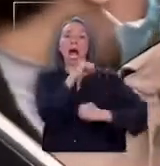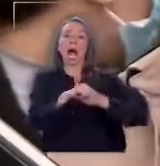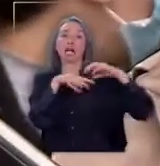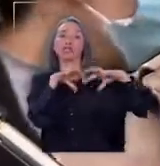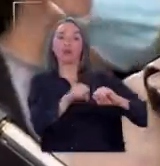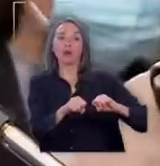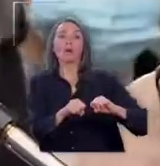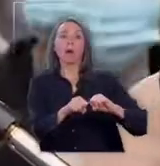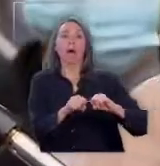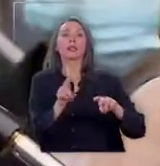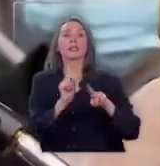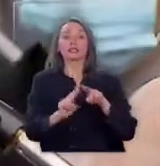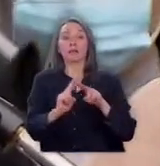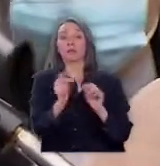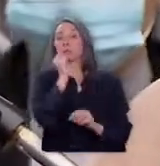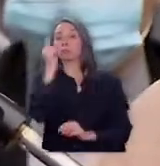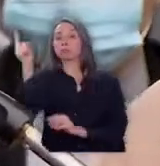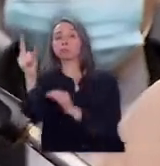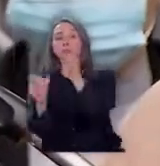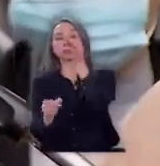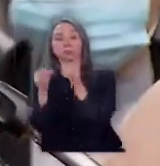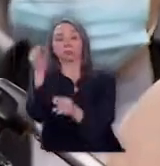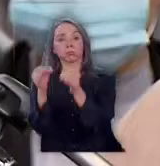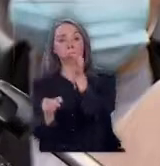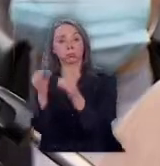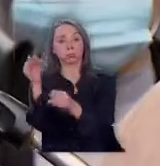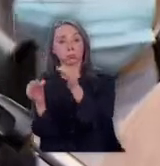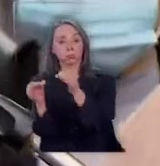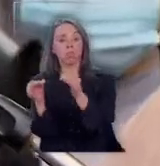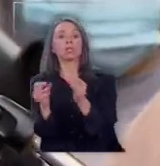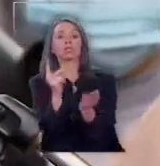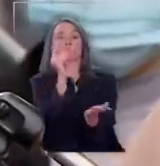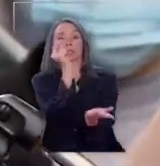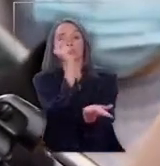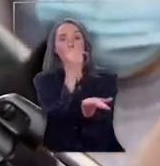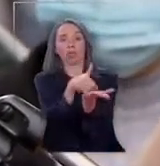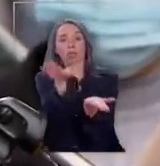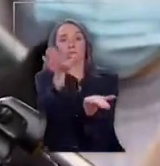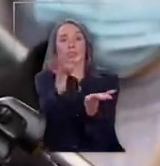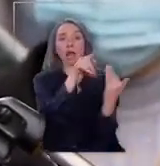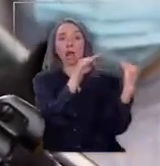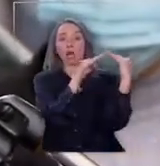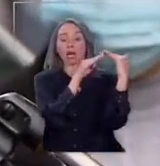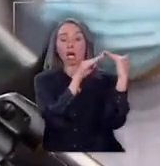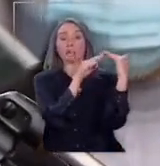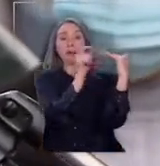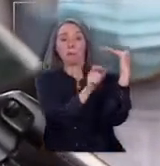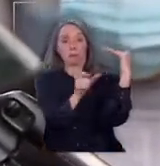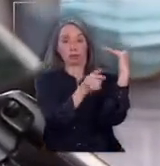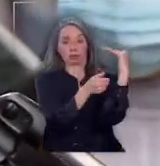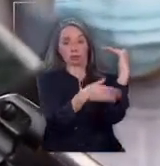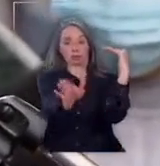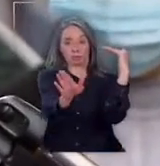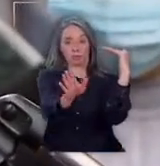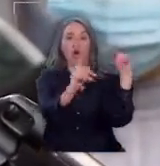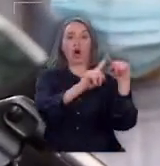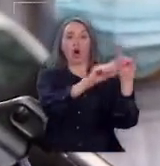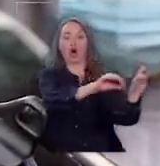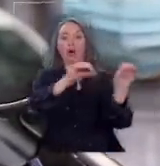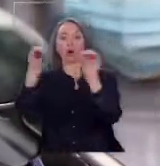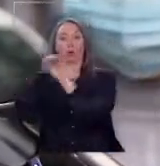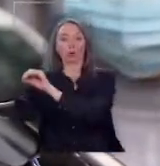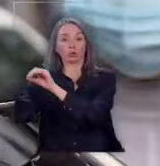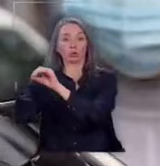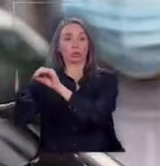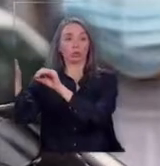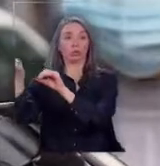iniciando las acciones acciones legales para el desalojo de esa propiedad para poder sacar a la gente reubicar y